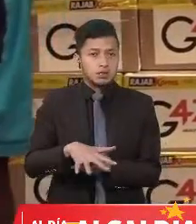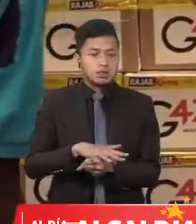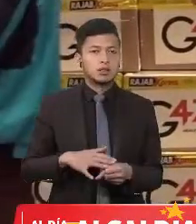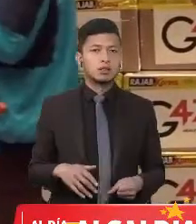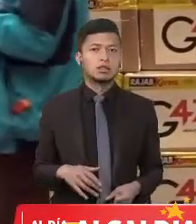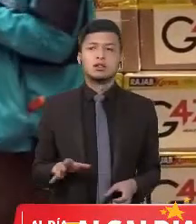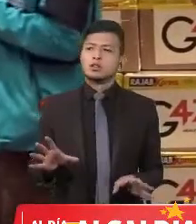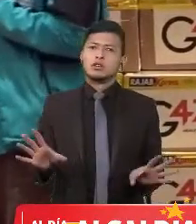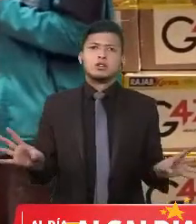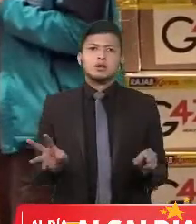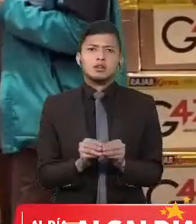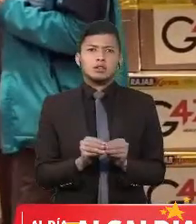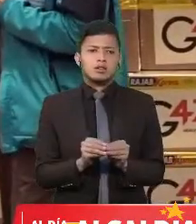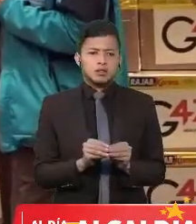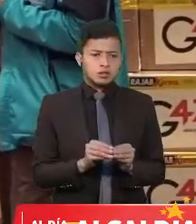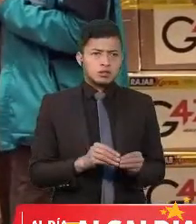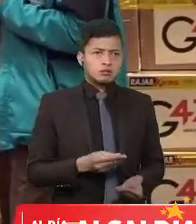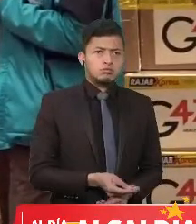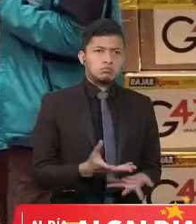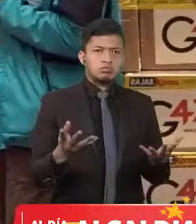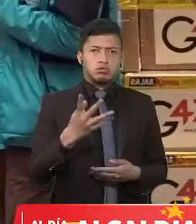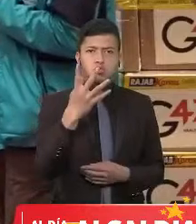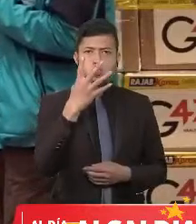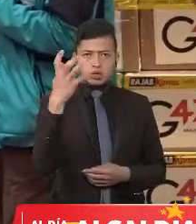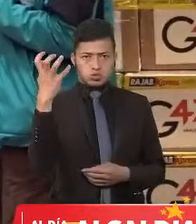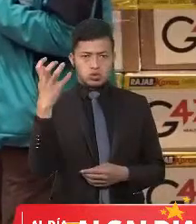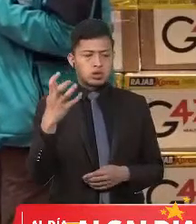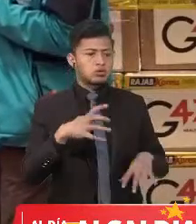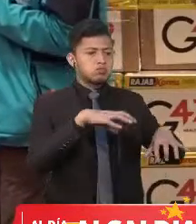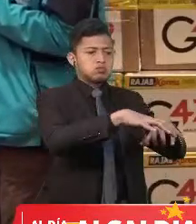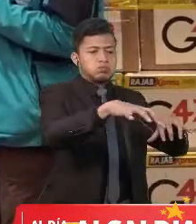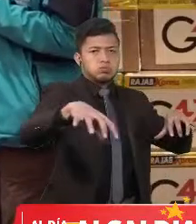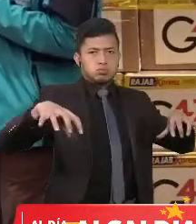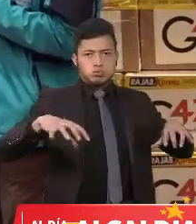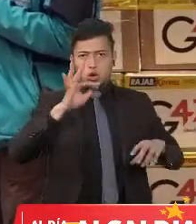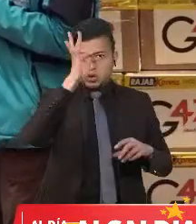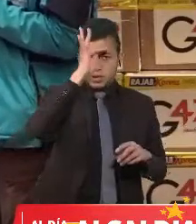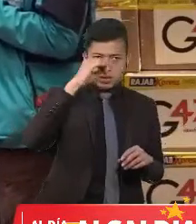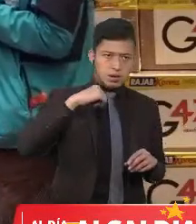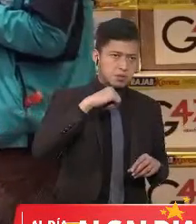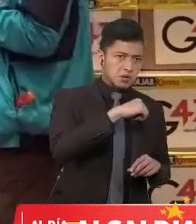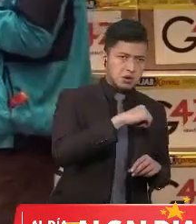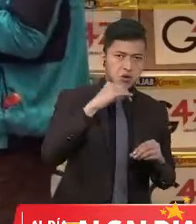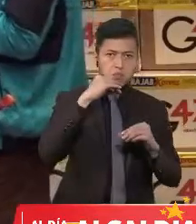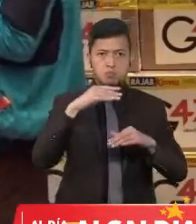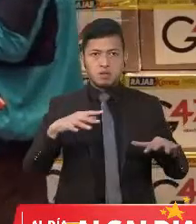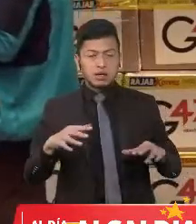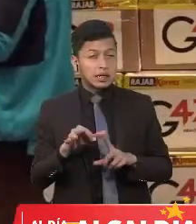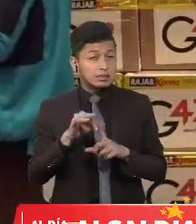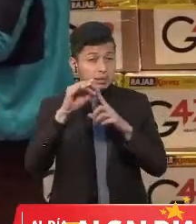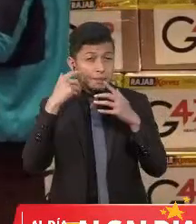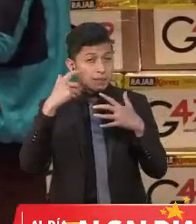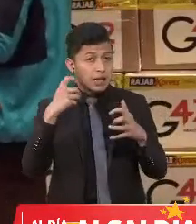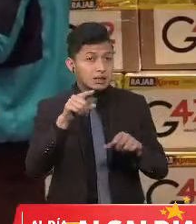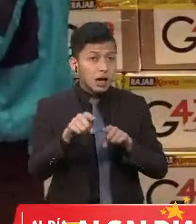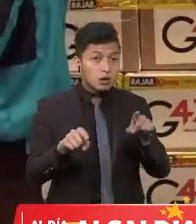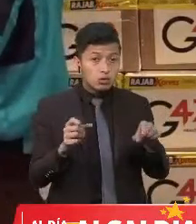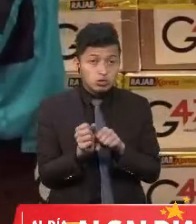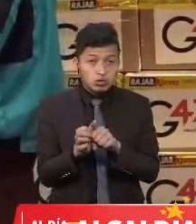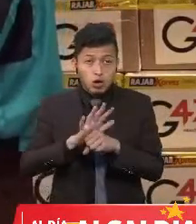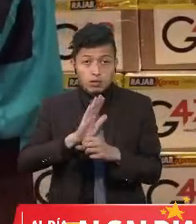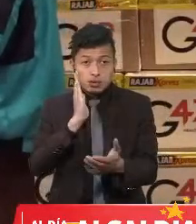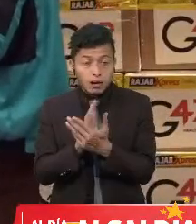400 que se distribuyeron en instituciones públicas y privadas de la ciudad, especialmente aquellos que atienden pacientes COVID de